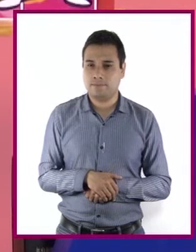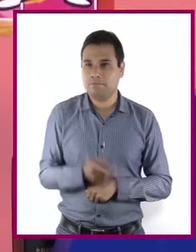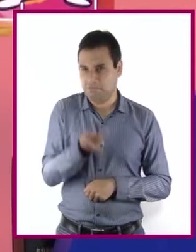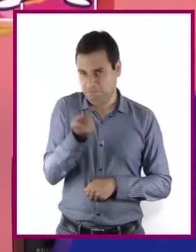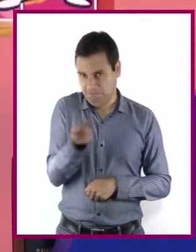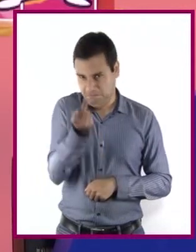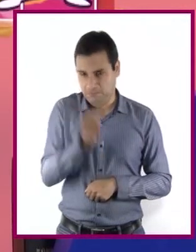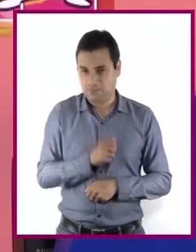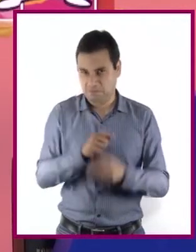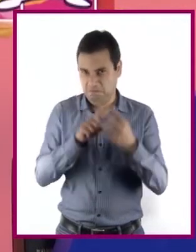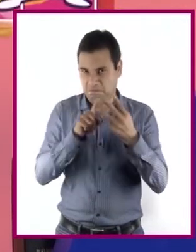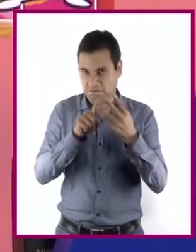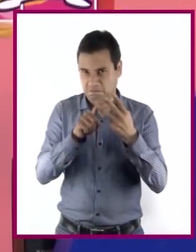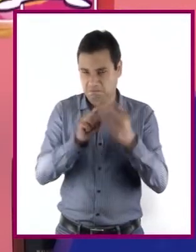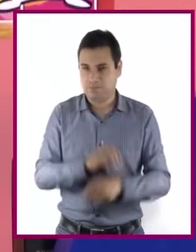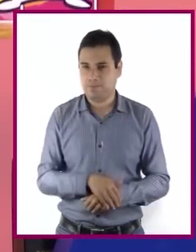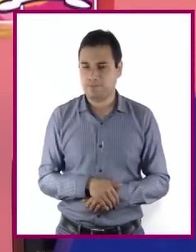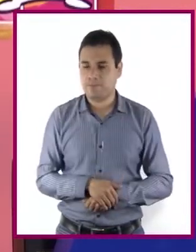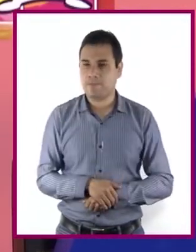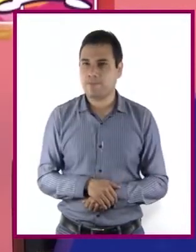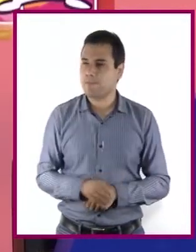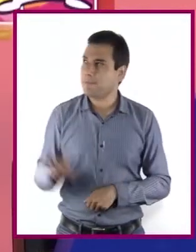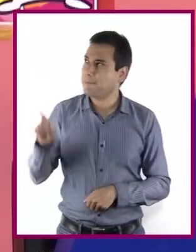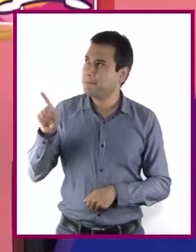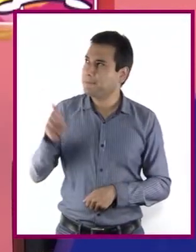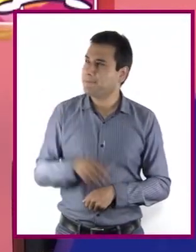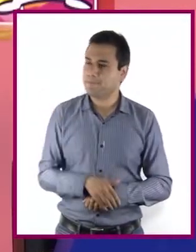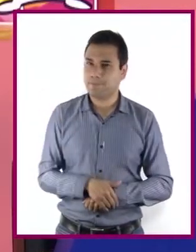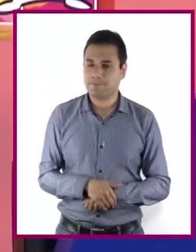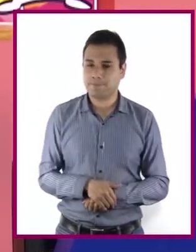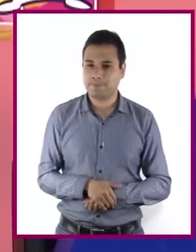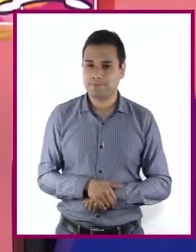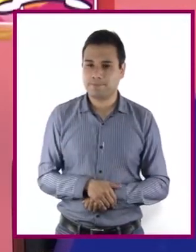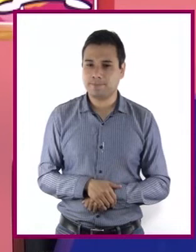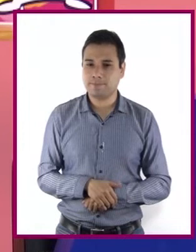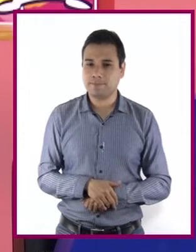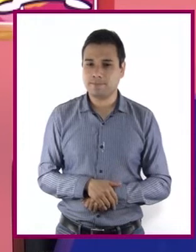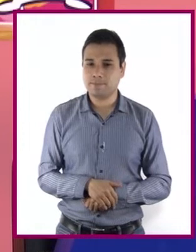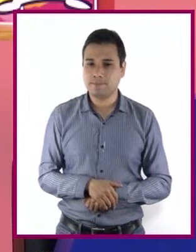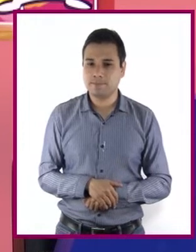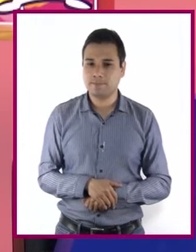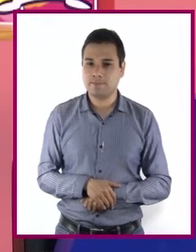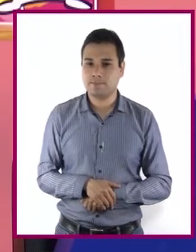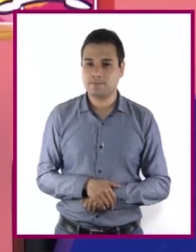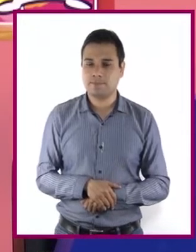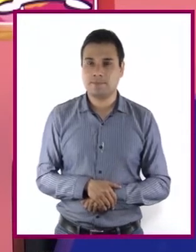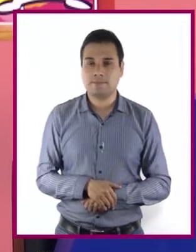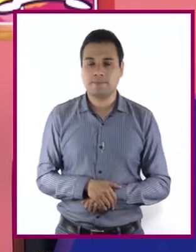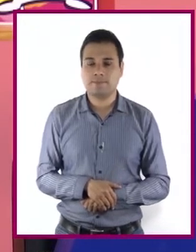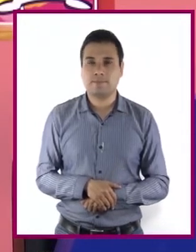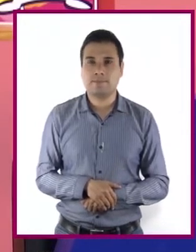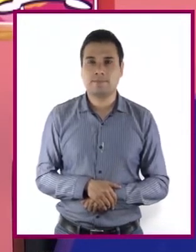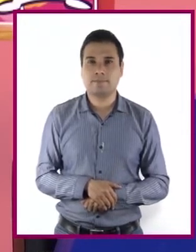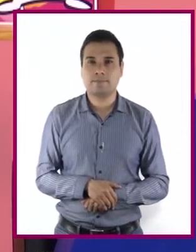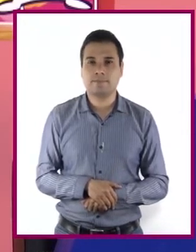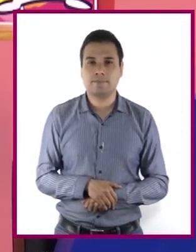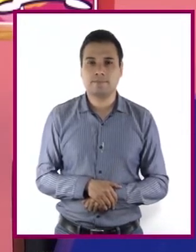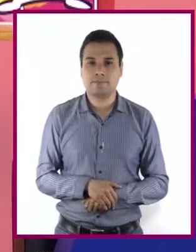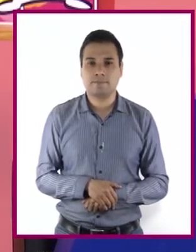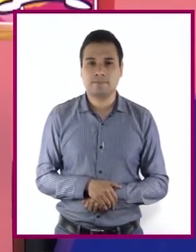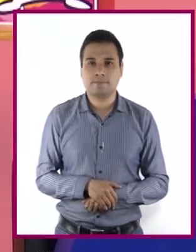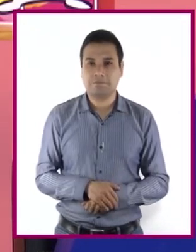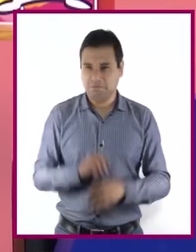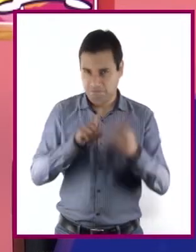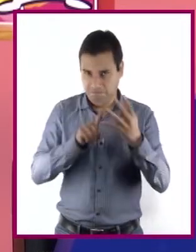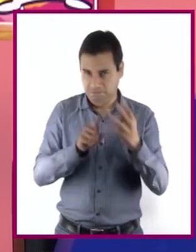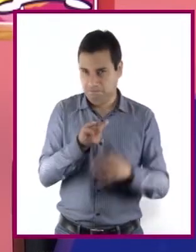3. Si conocen la historia original, ¿prefieren la anécdota original o la adaptación?